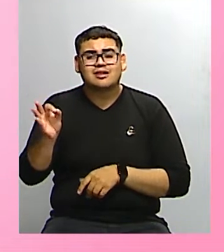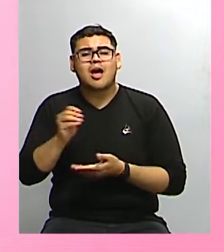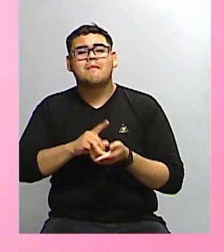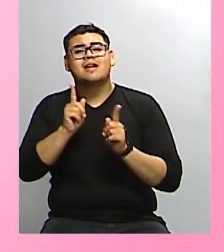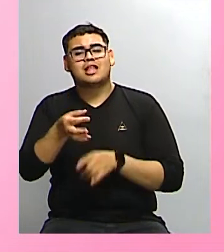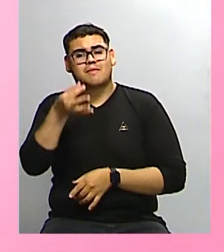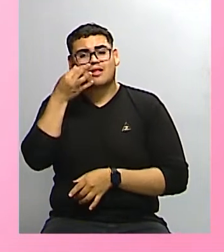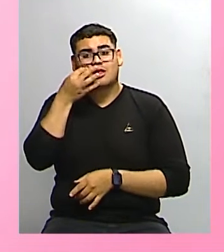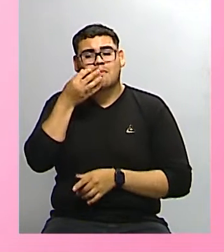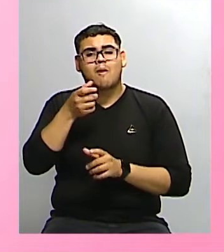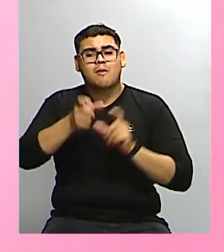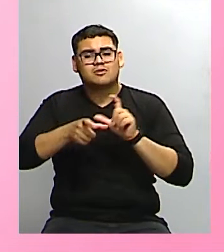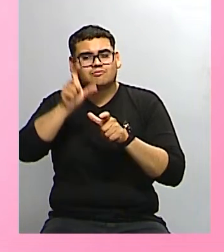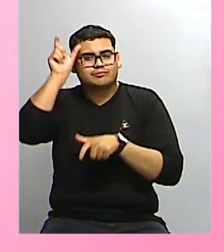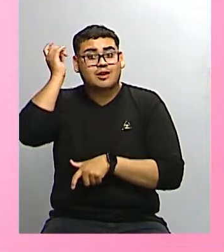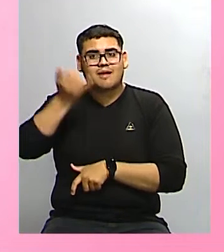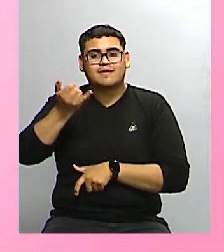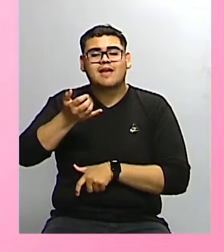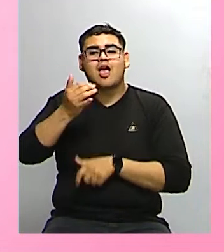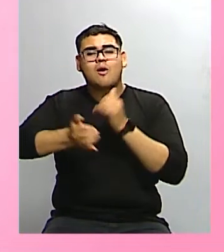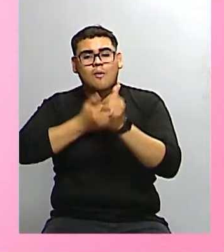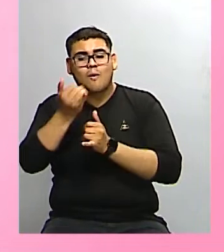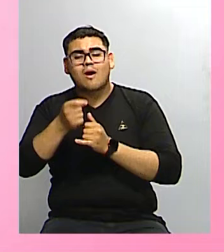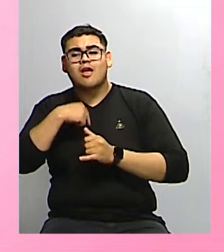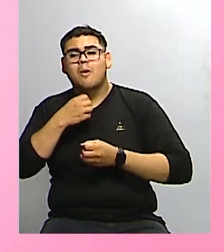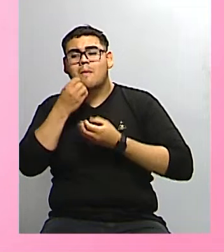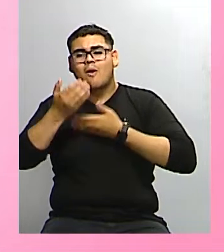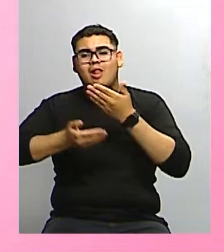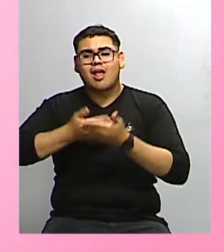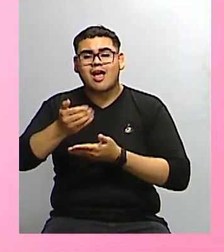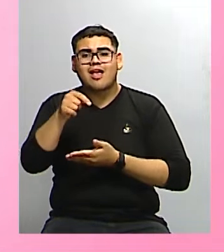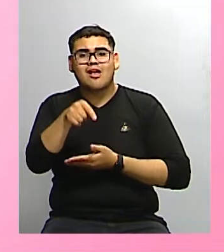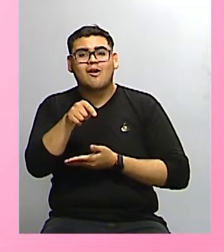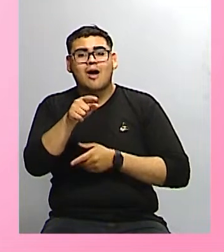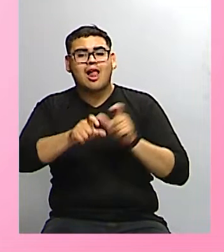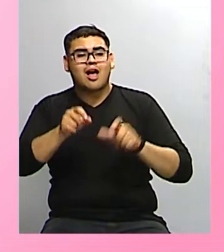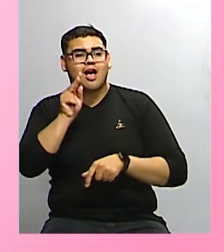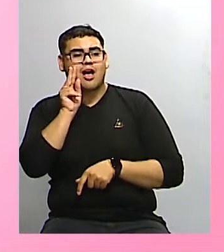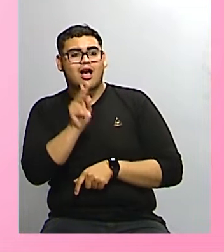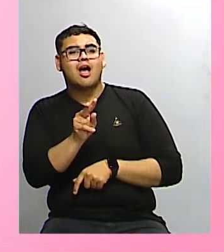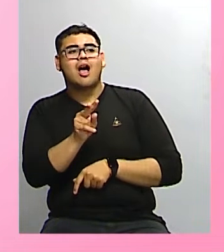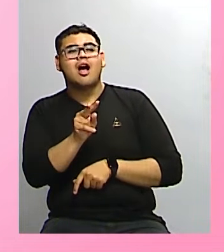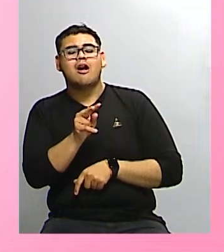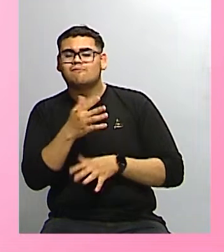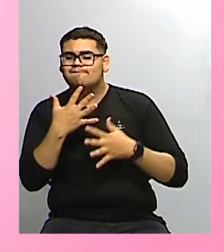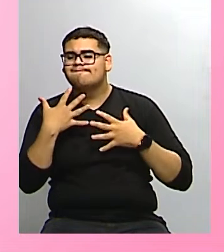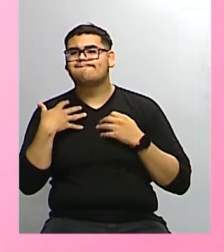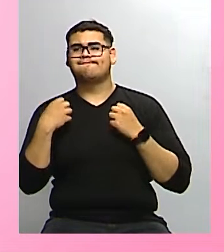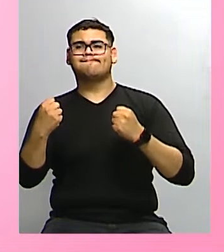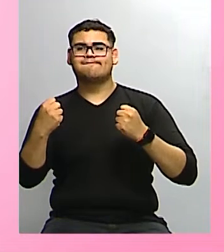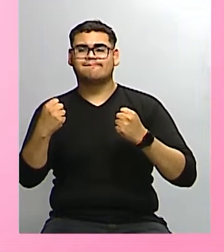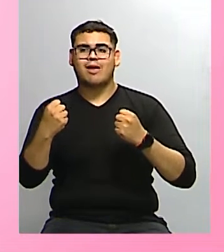la enfermedad y cómo lo han podido superar, que eso la verdad que le da mucha valentía al resto de las mujeres para